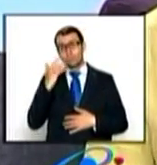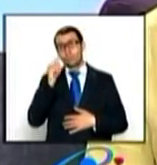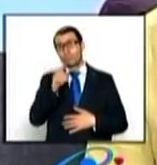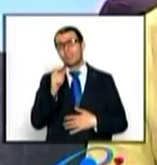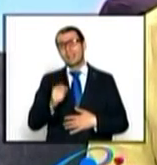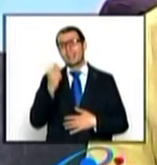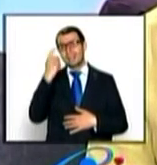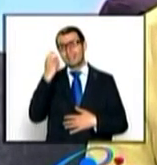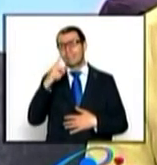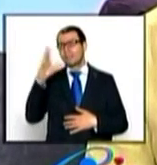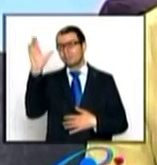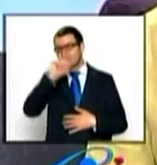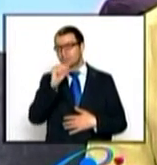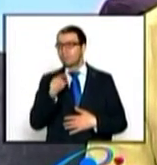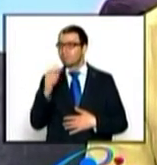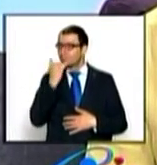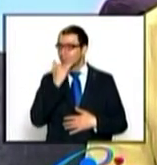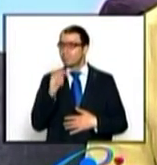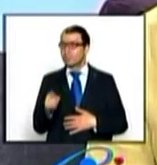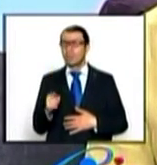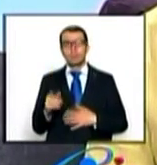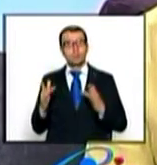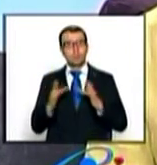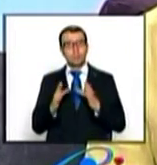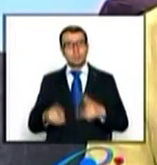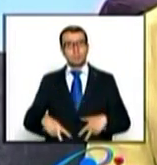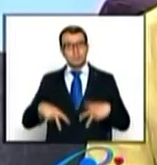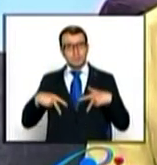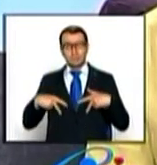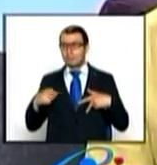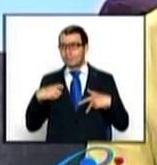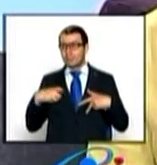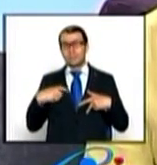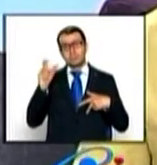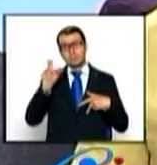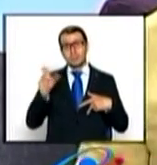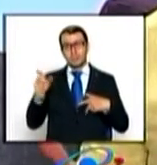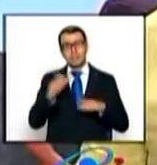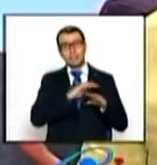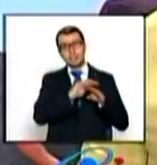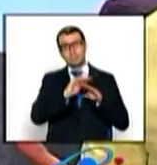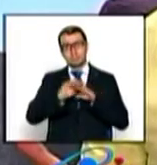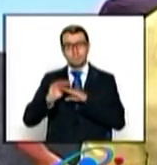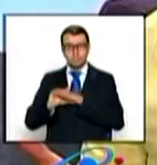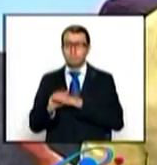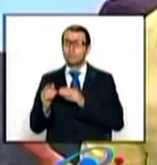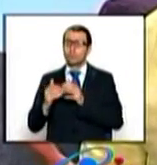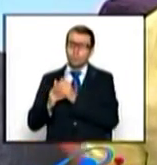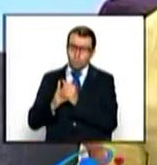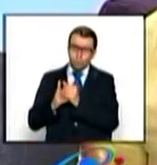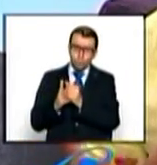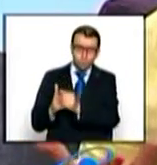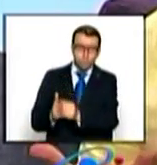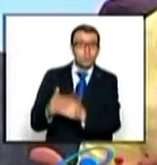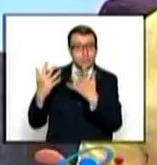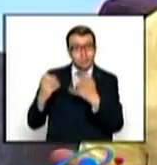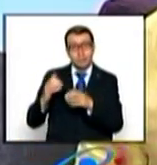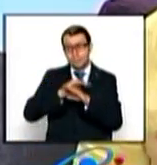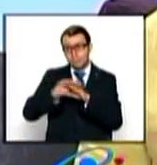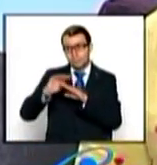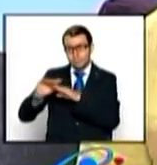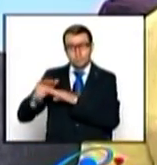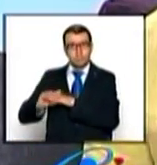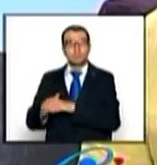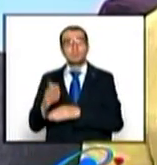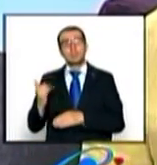finalidad que tiene Conexión Vital con nuestros invitados. Es hacer una orientación, es hacer educación, es